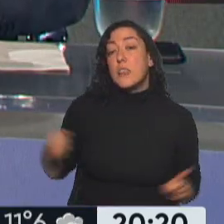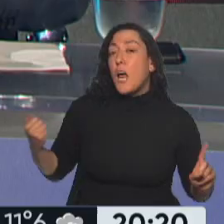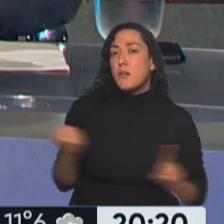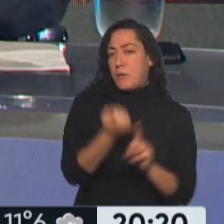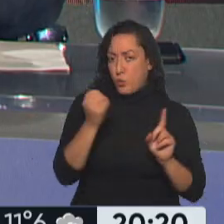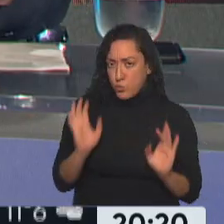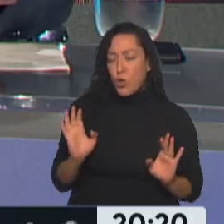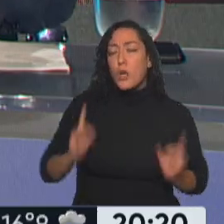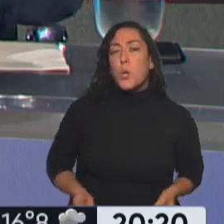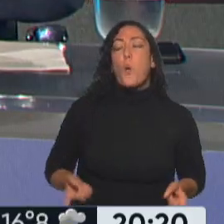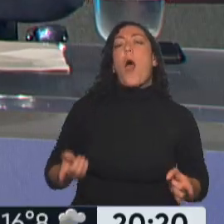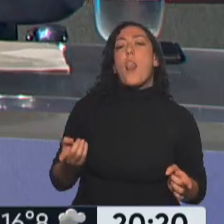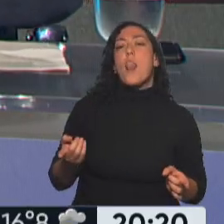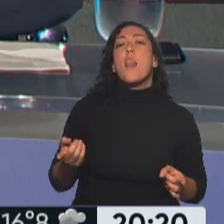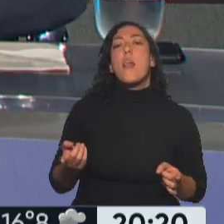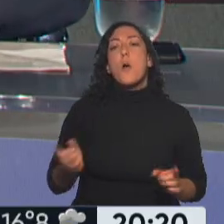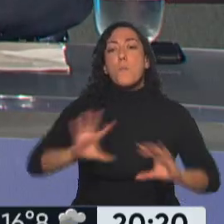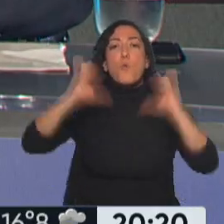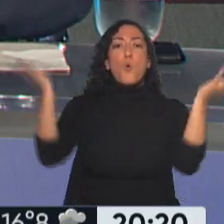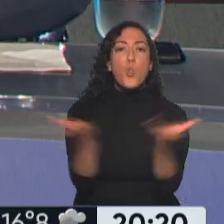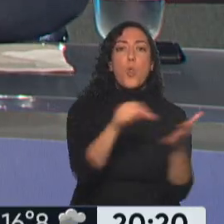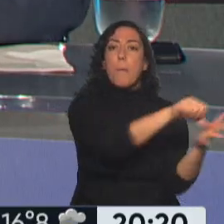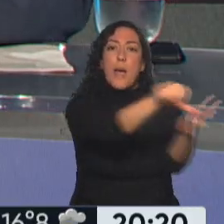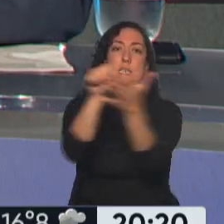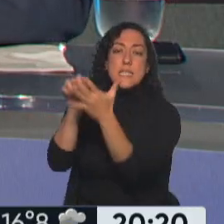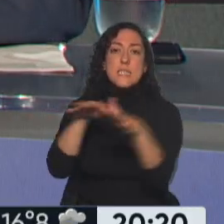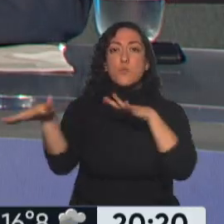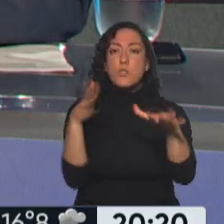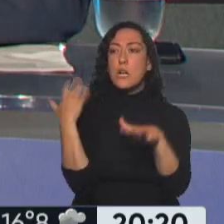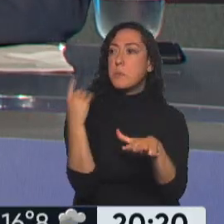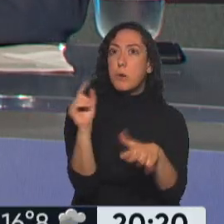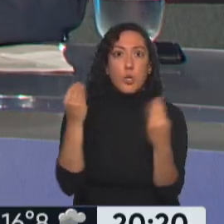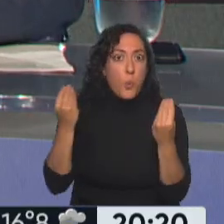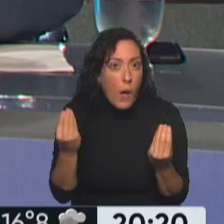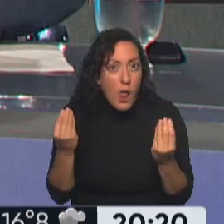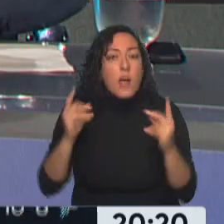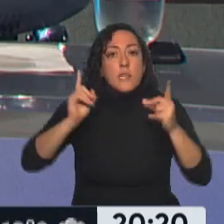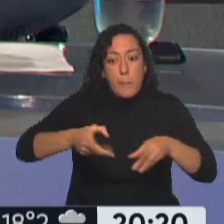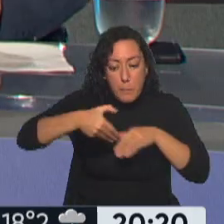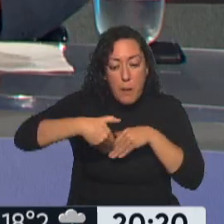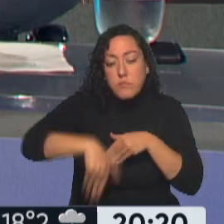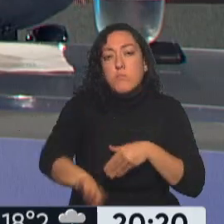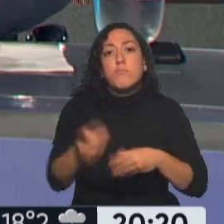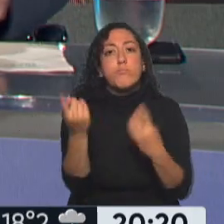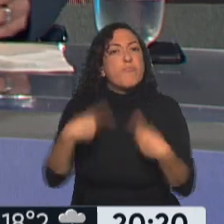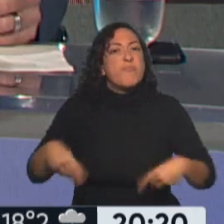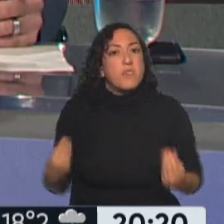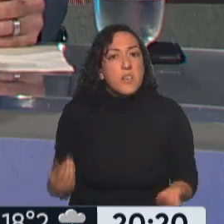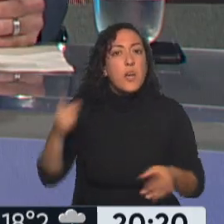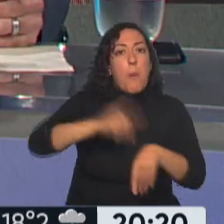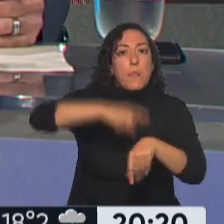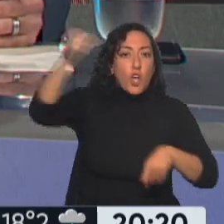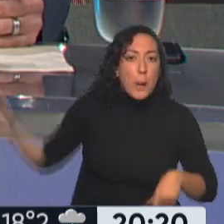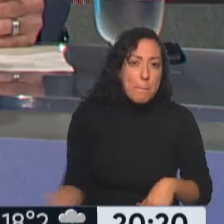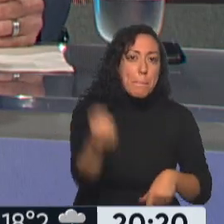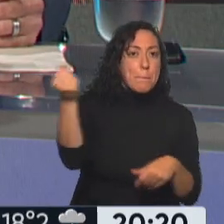pero seguimos analizando lo que ha pasado en el mundo en las últimas horas. Y además lo que va a pasar en las próximas horas, que van a ser momentos muy importantes